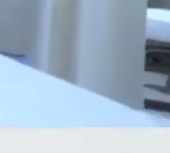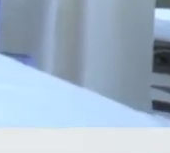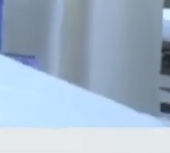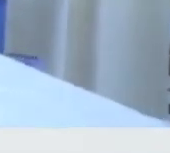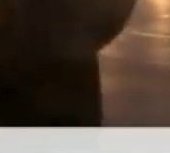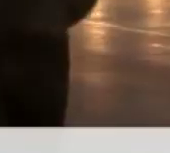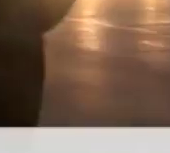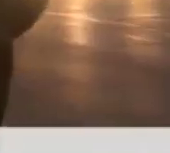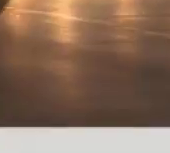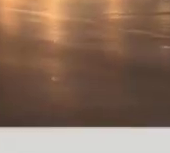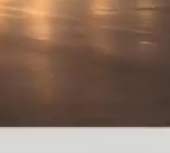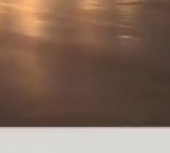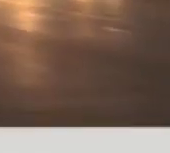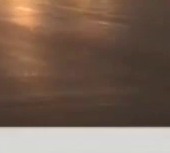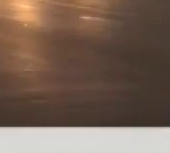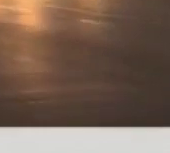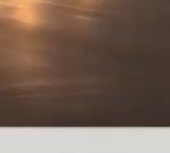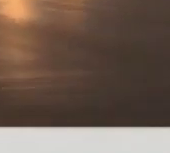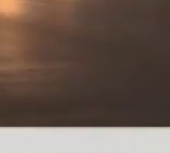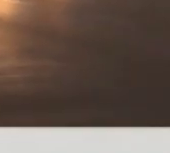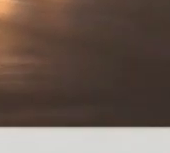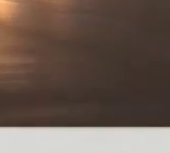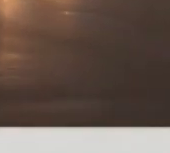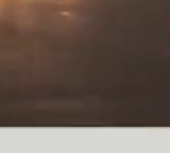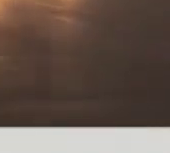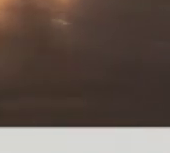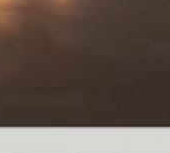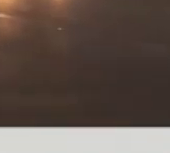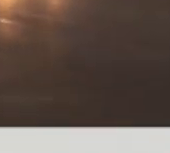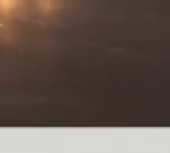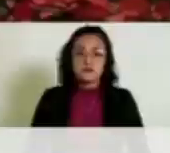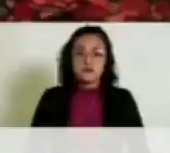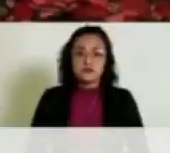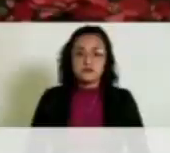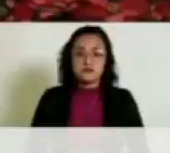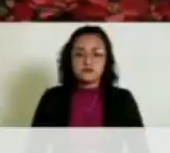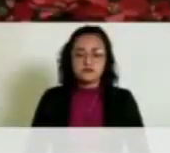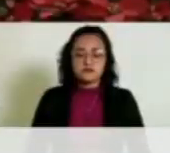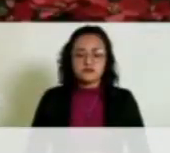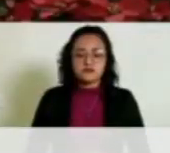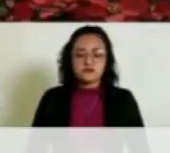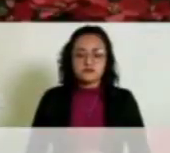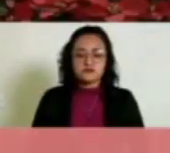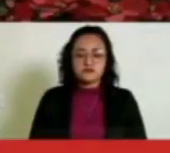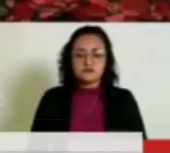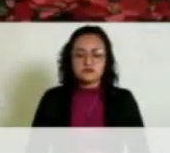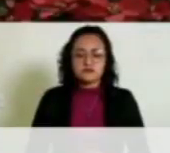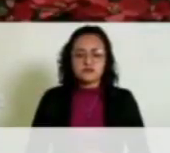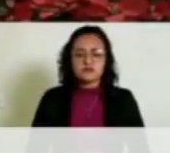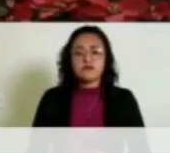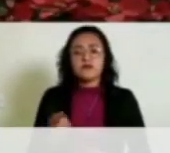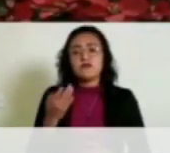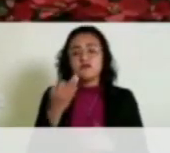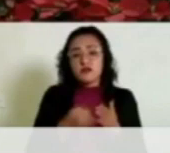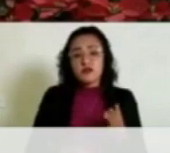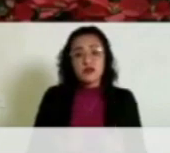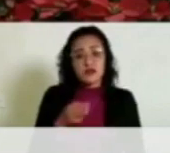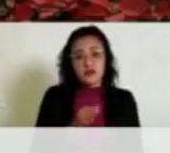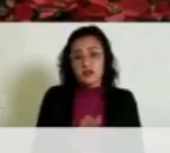temporada compleja por las bajas temperaturas y las fiestas de fin de año que nos falta nos falta el periodo más